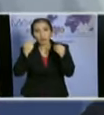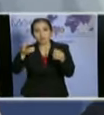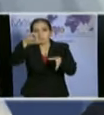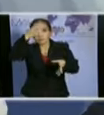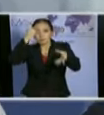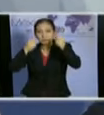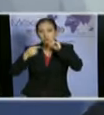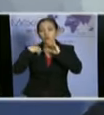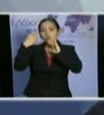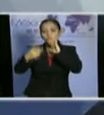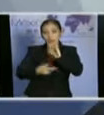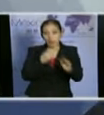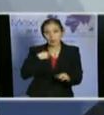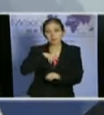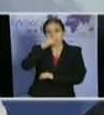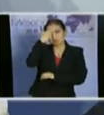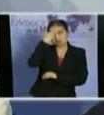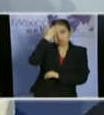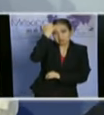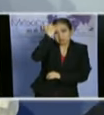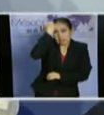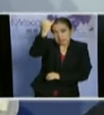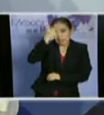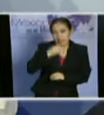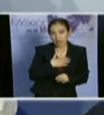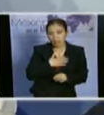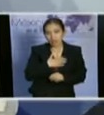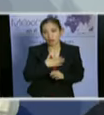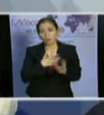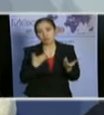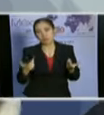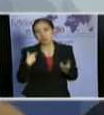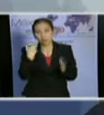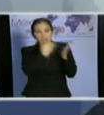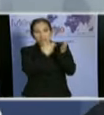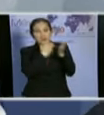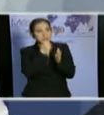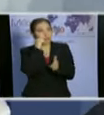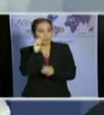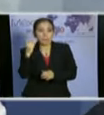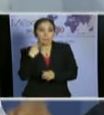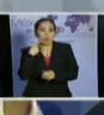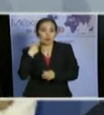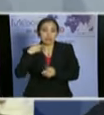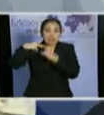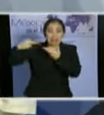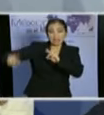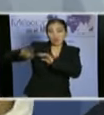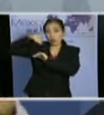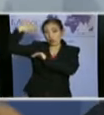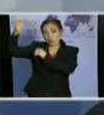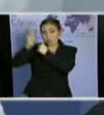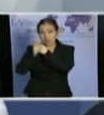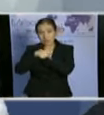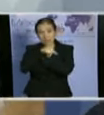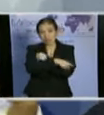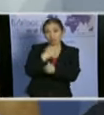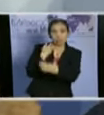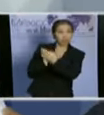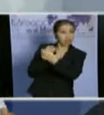aprender. Yo vuelvo siempre a mi tesis. Ya ven que se critica mucho la política exterior. Acá la